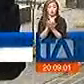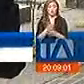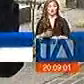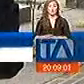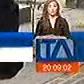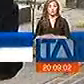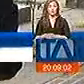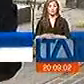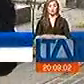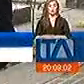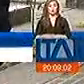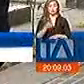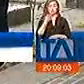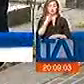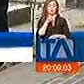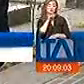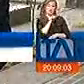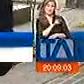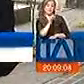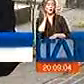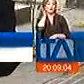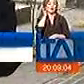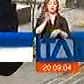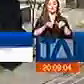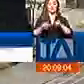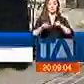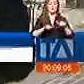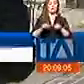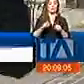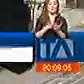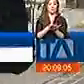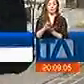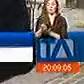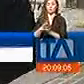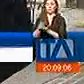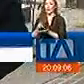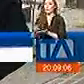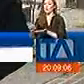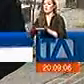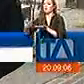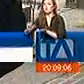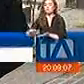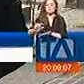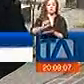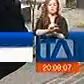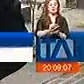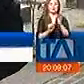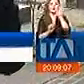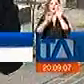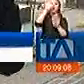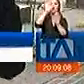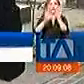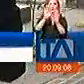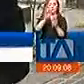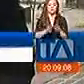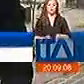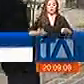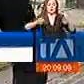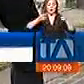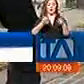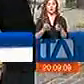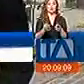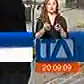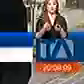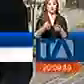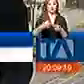económicos. Mera cuenta que Martínez gestionaba el dinero recibido por concepto de subasta de los regalos